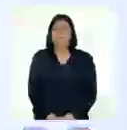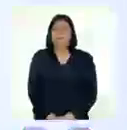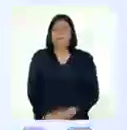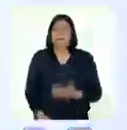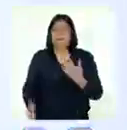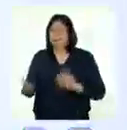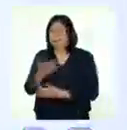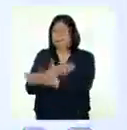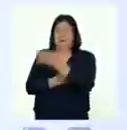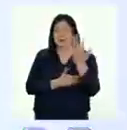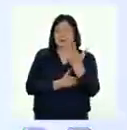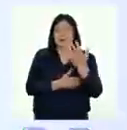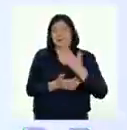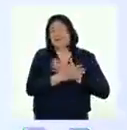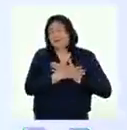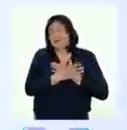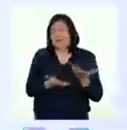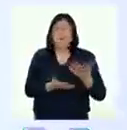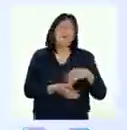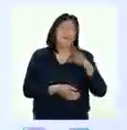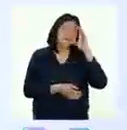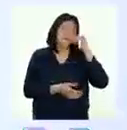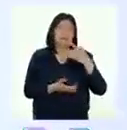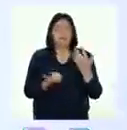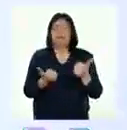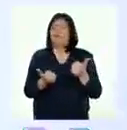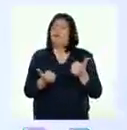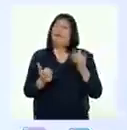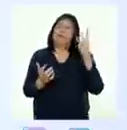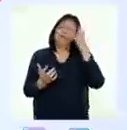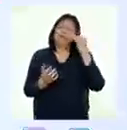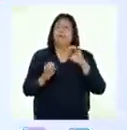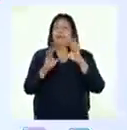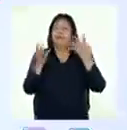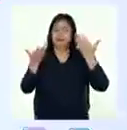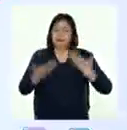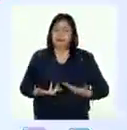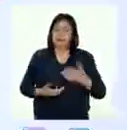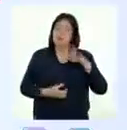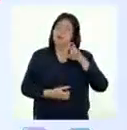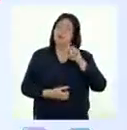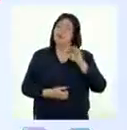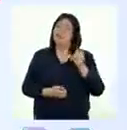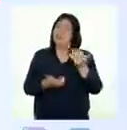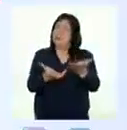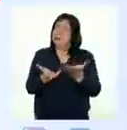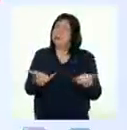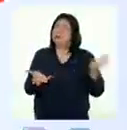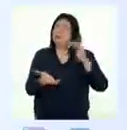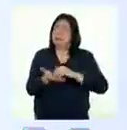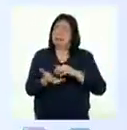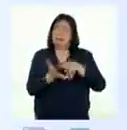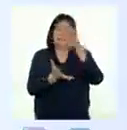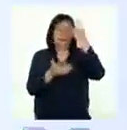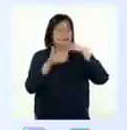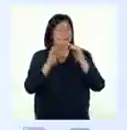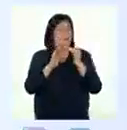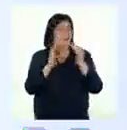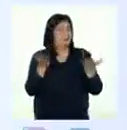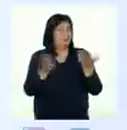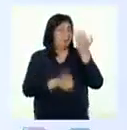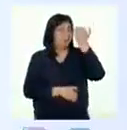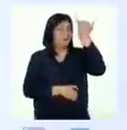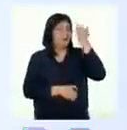Buenos días, queridos chicos y chicas, espero que estén teniendo una muy bonita mañana. Yo soy Patricia Barreto y les doy la bienvenida una vez más a Aprendo en